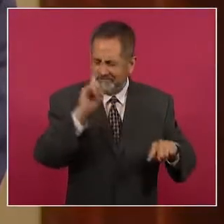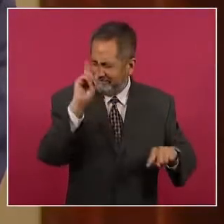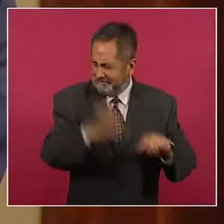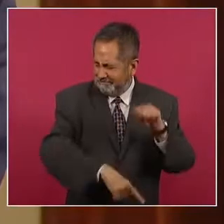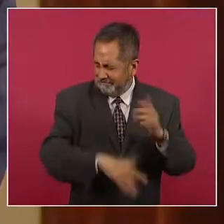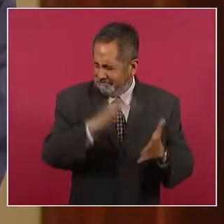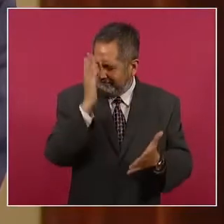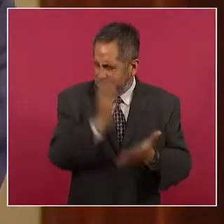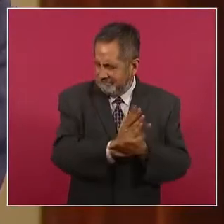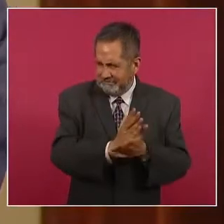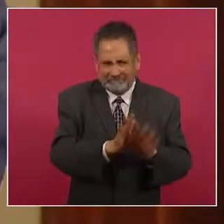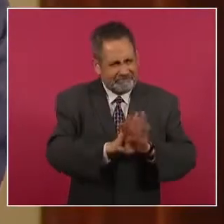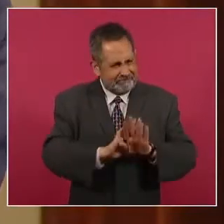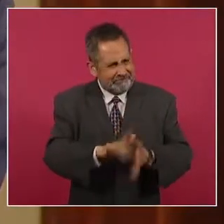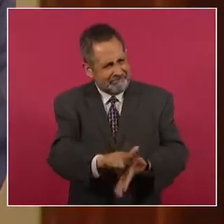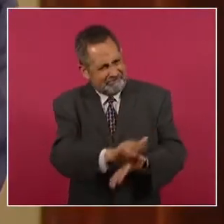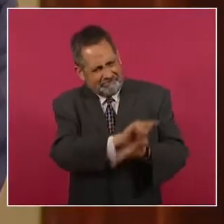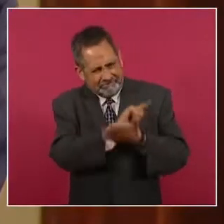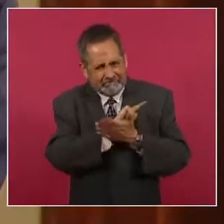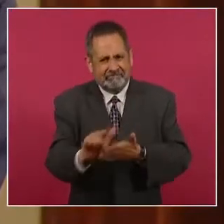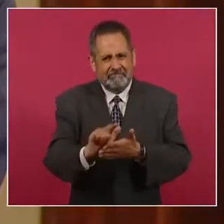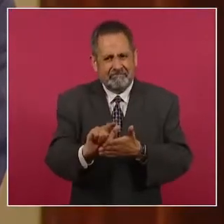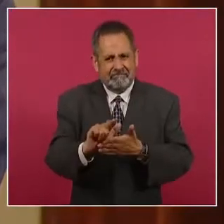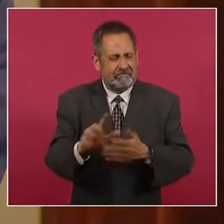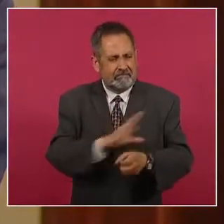de nuestro querido México.